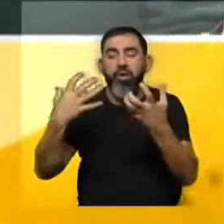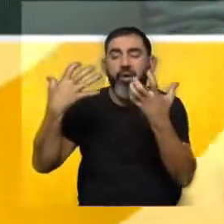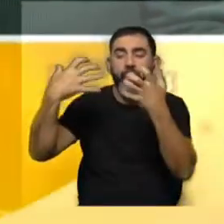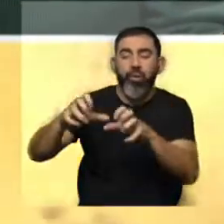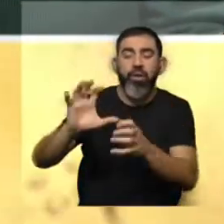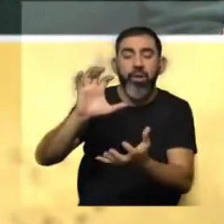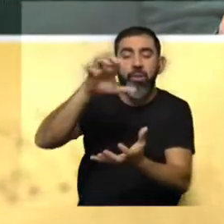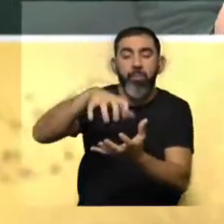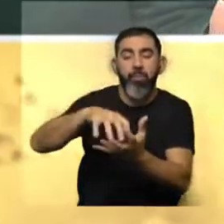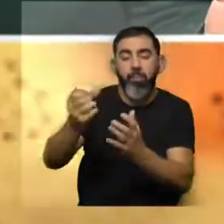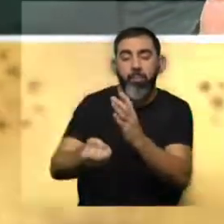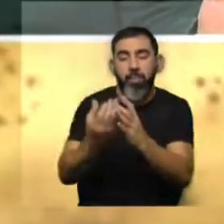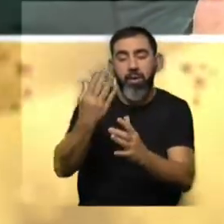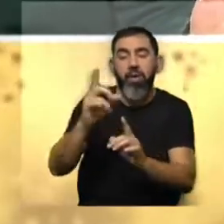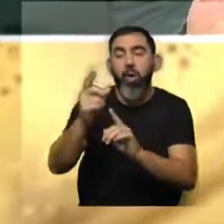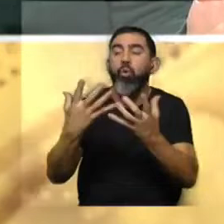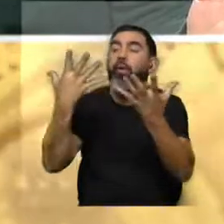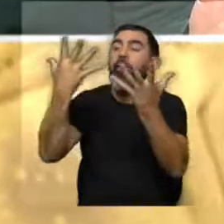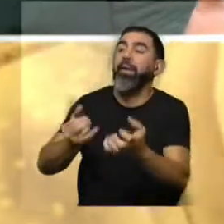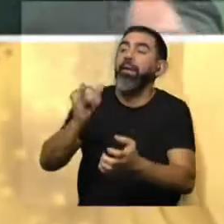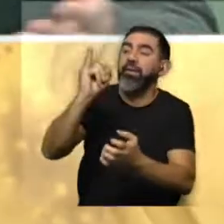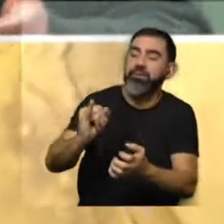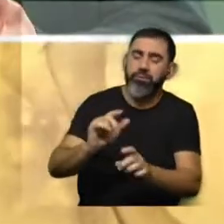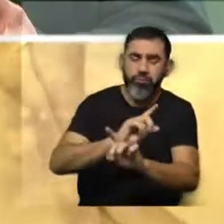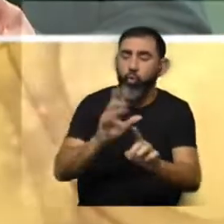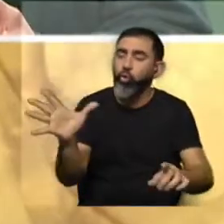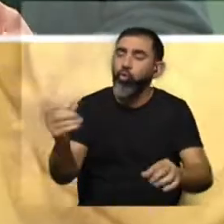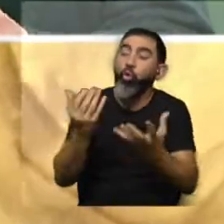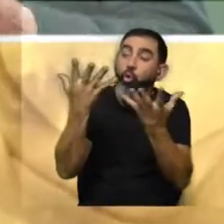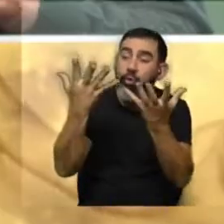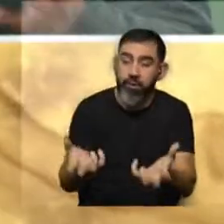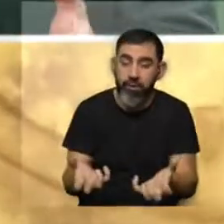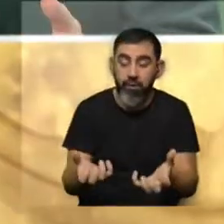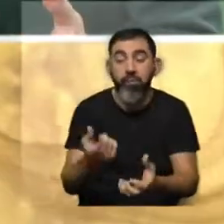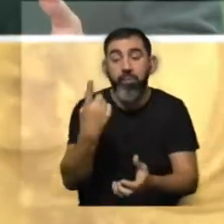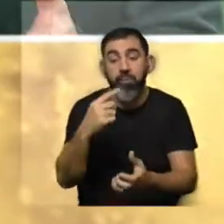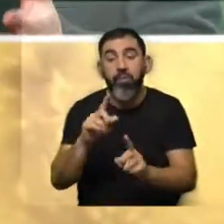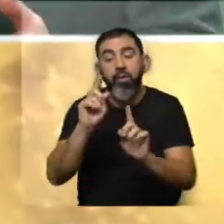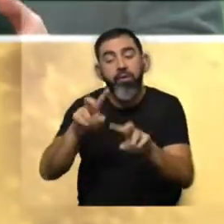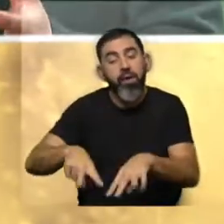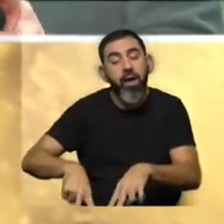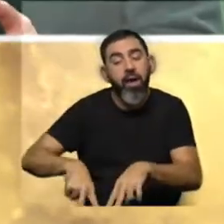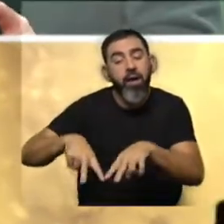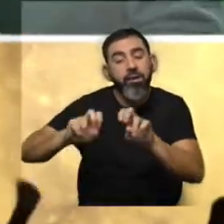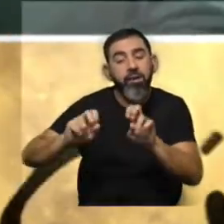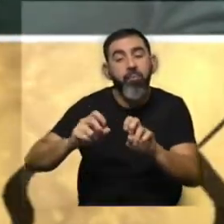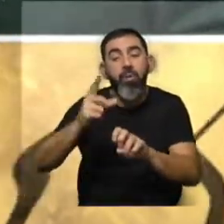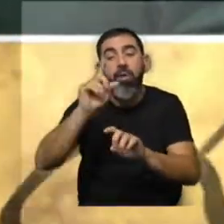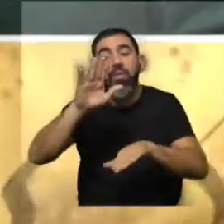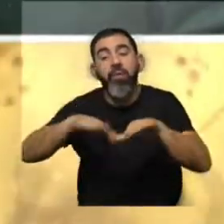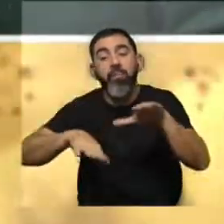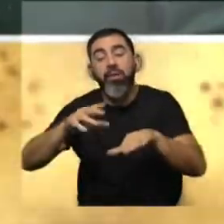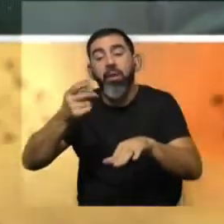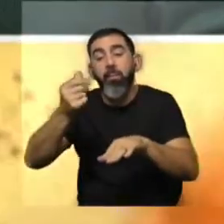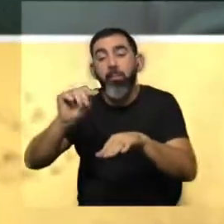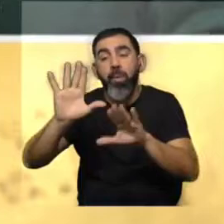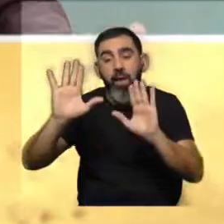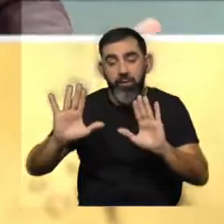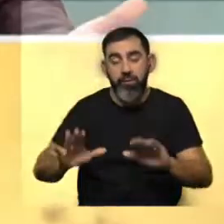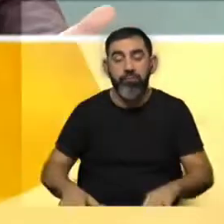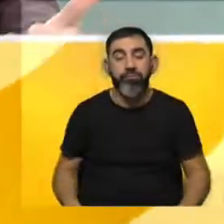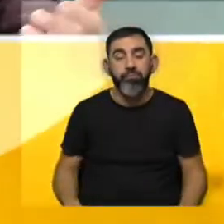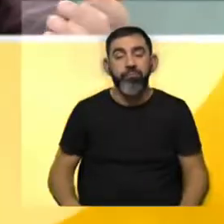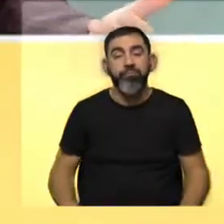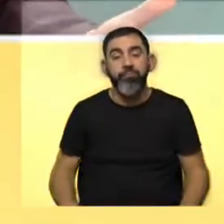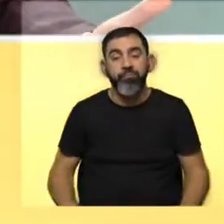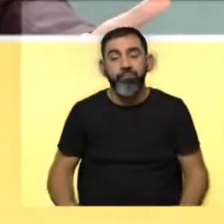una planta alternativa y gente que quiere tenerla. Todos queremos, pero eso hay que analizarlo en el marco de los recursos disponibles. Ahora, en estos